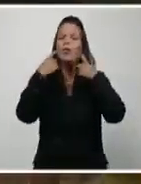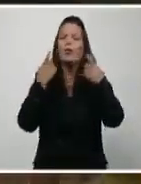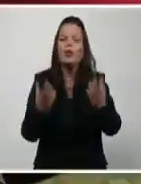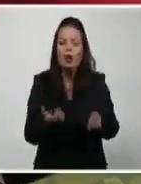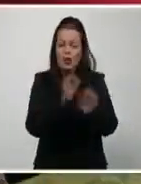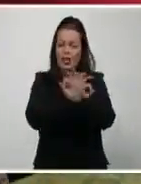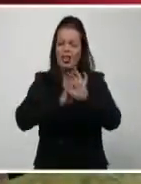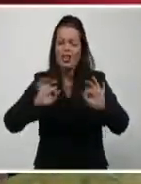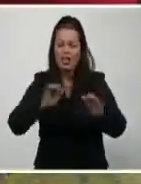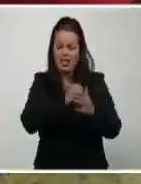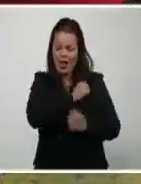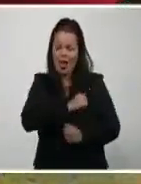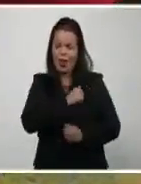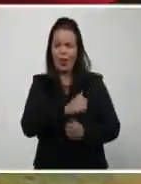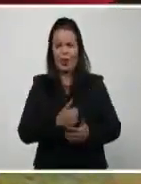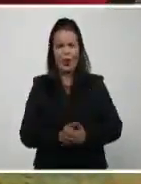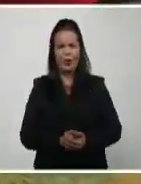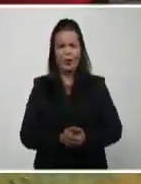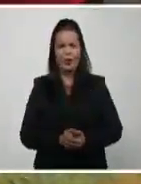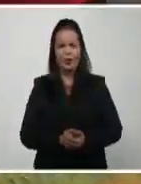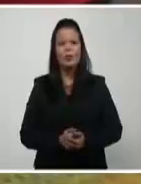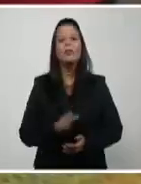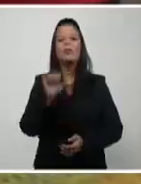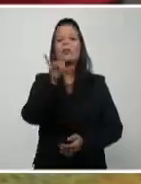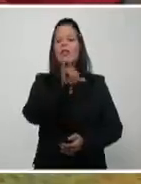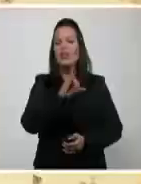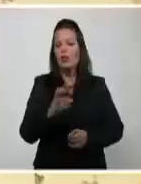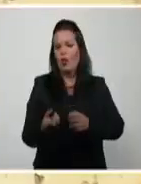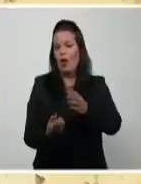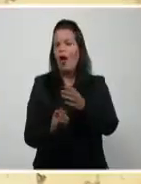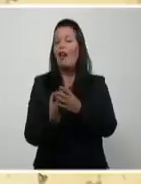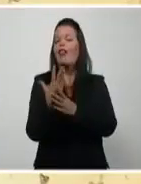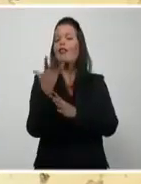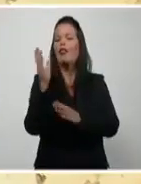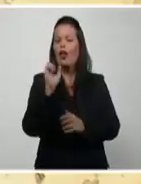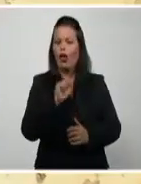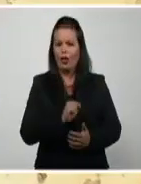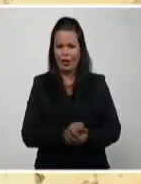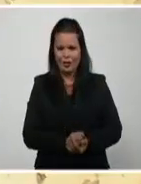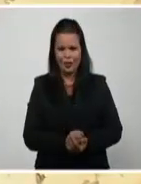y amor. Como una flor y nada más. Desde Villa